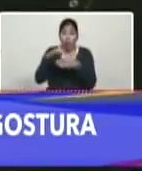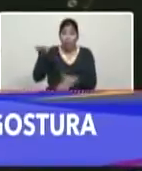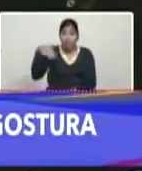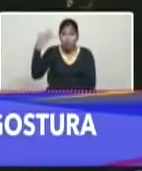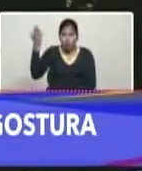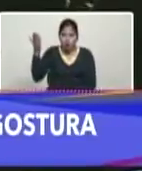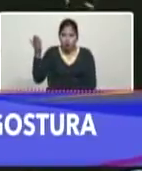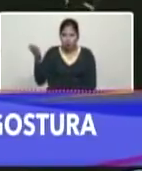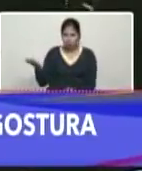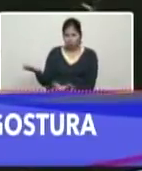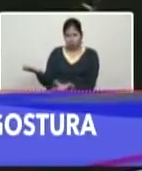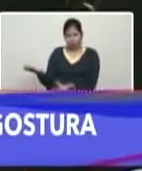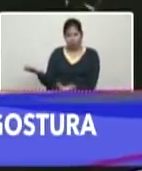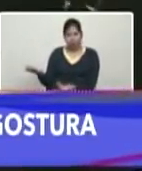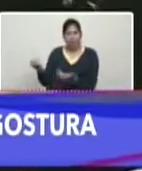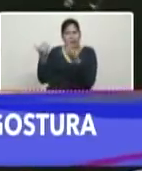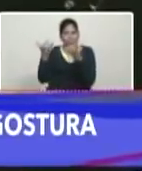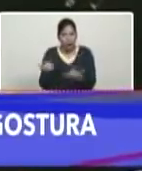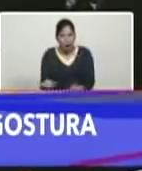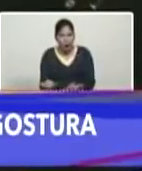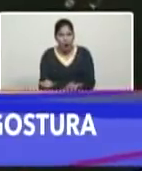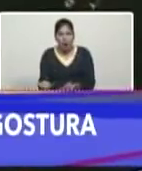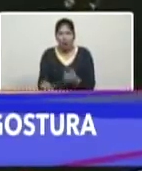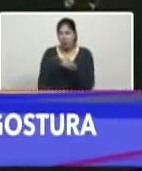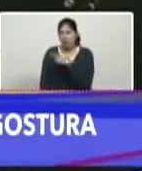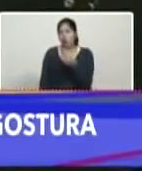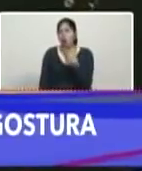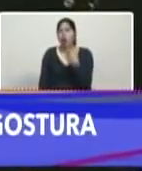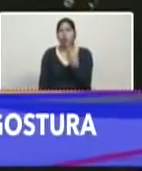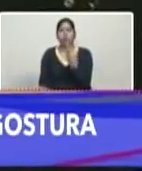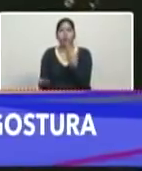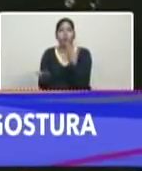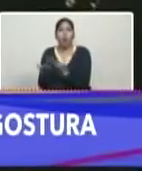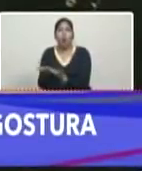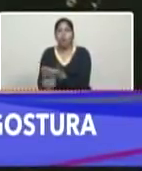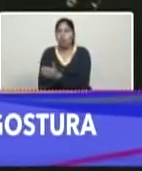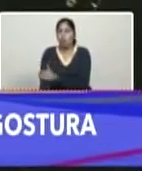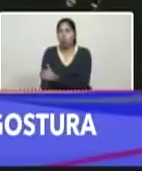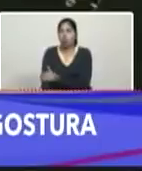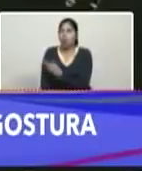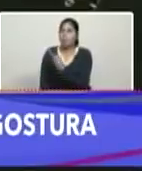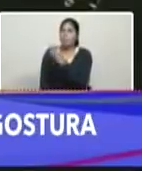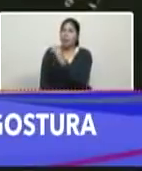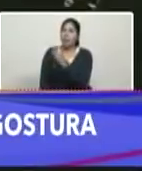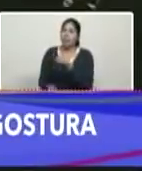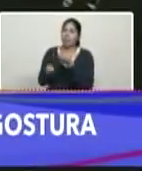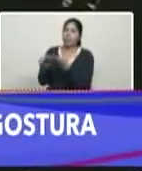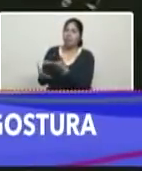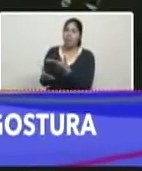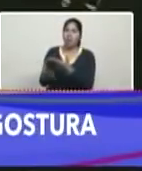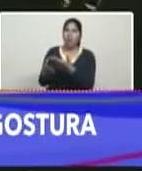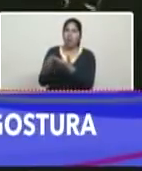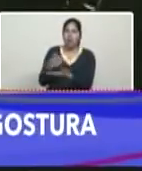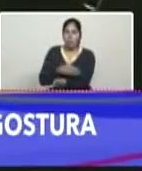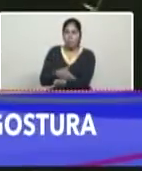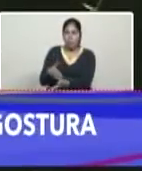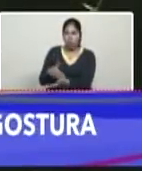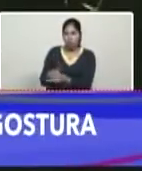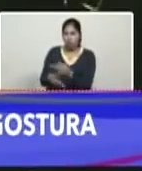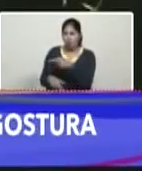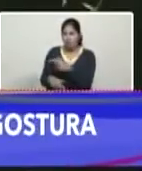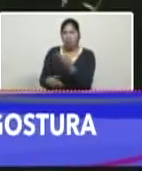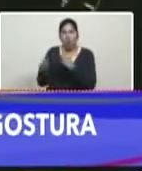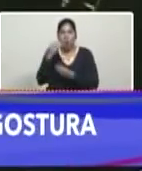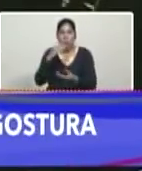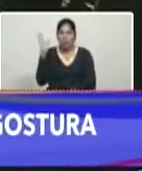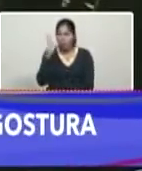y le ofrecen a la ultraderecha 20 millones de dólares en una comida podrida y